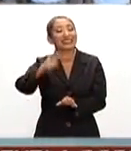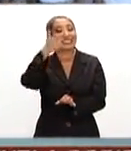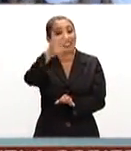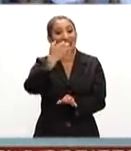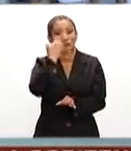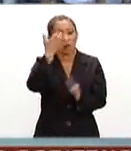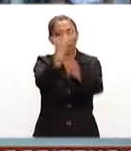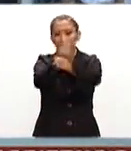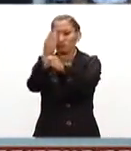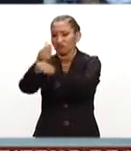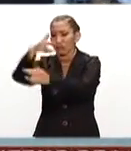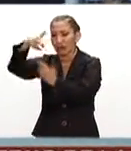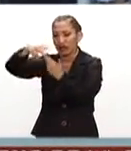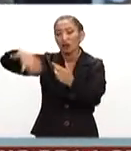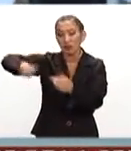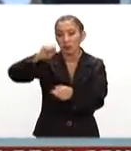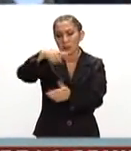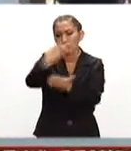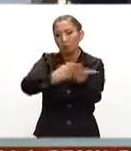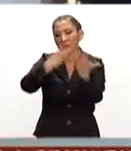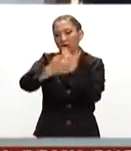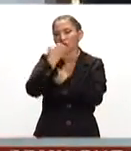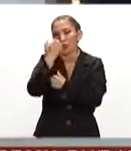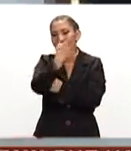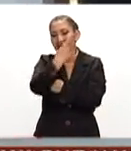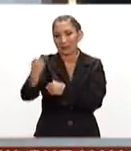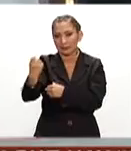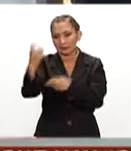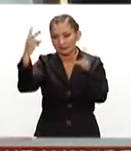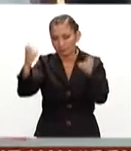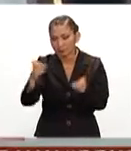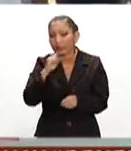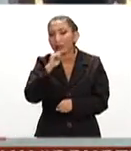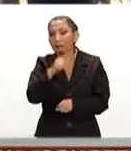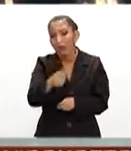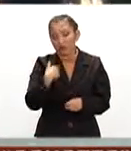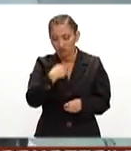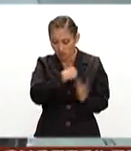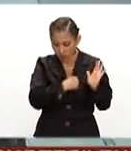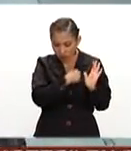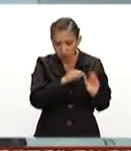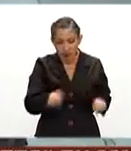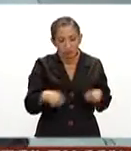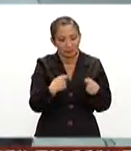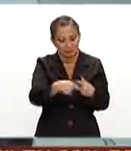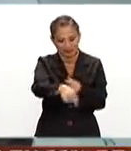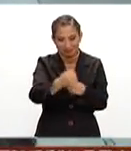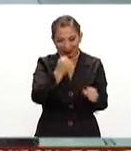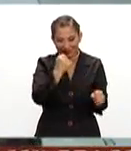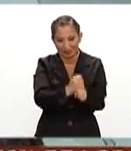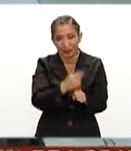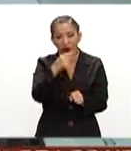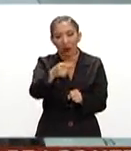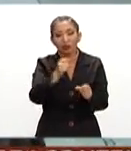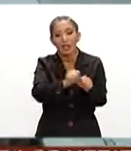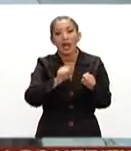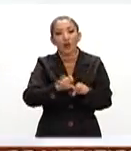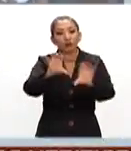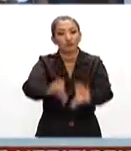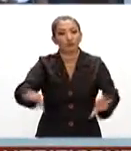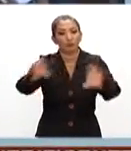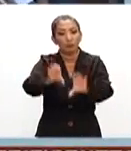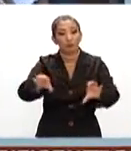877 escuelas en la región como parte del programa Escuelas al 100. Y también se comprometió a entregar en este ciclo escolar un salón de